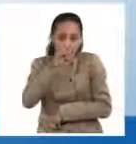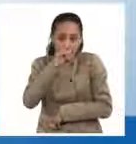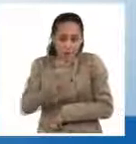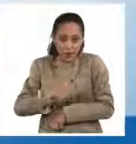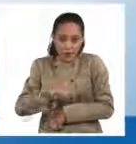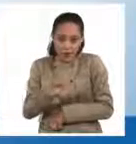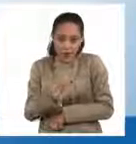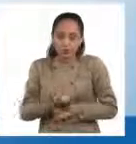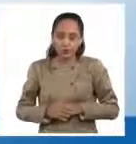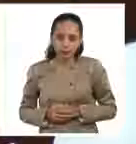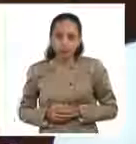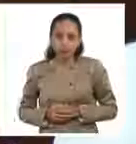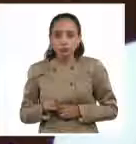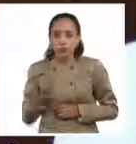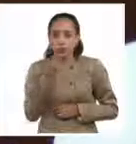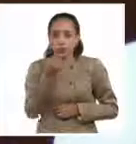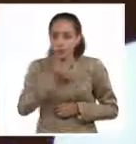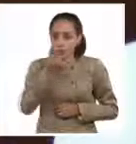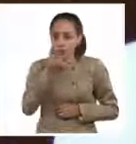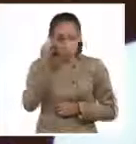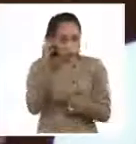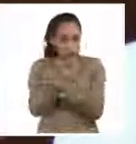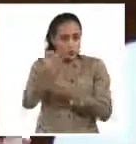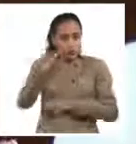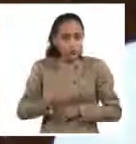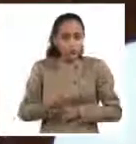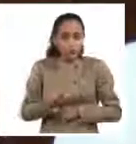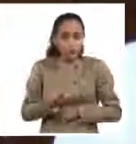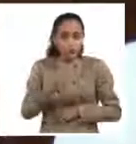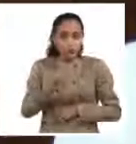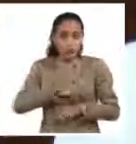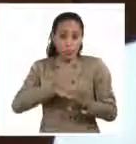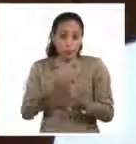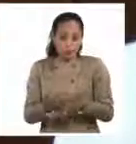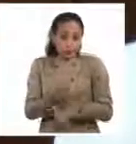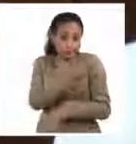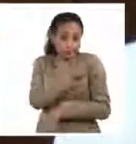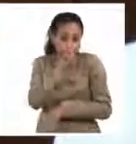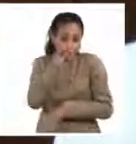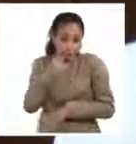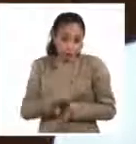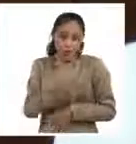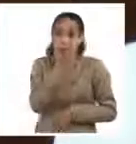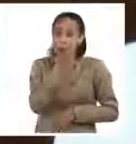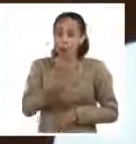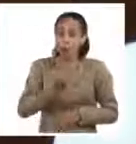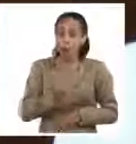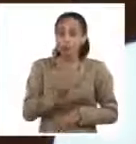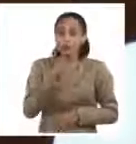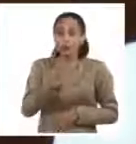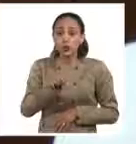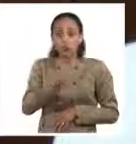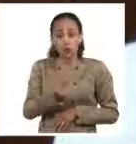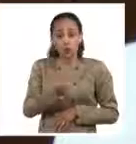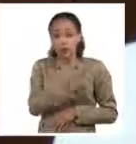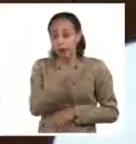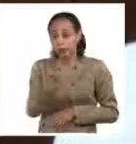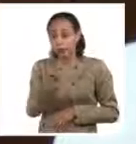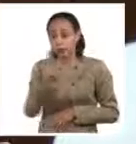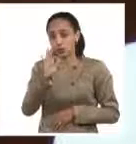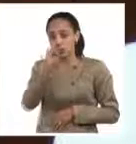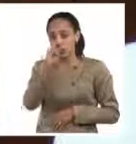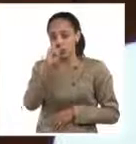cubana, el cual arrojó, explicaron los científicos, que luego de aplicarla a niños, adolescentes y jóvenes entre 2 y 18